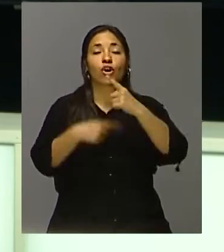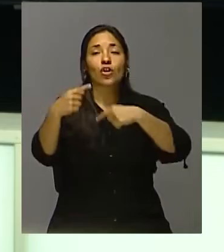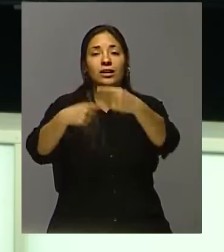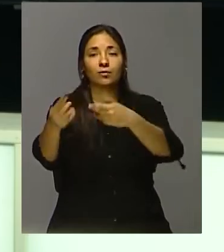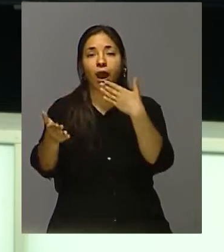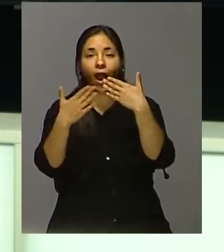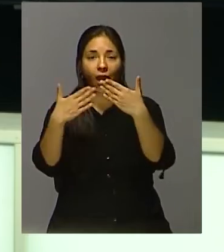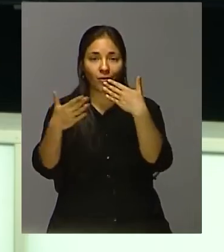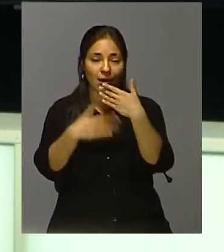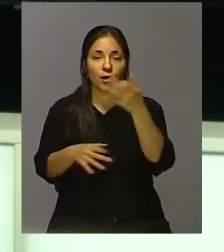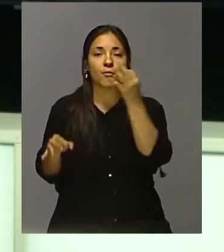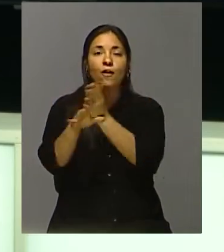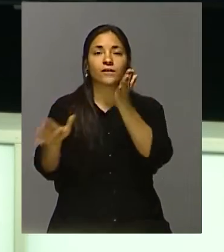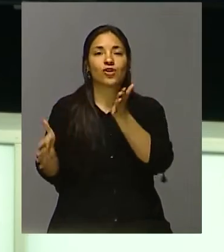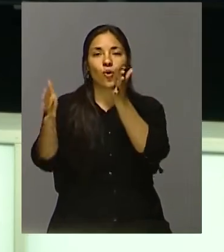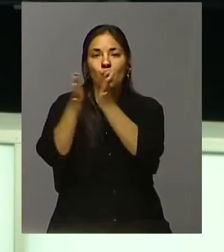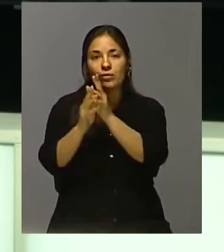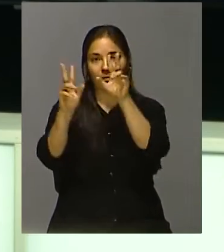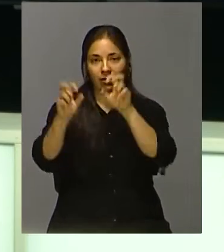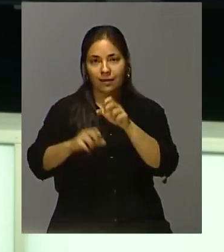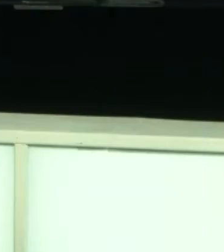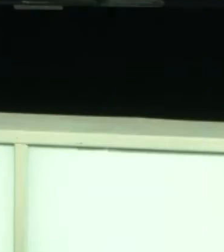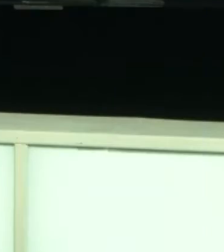los profesionales en este tema.